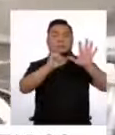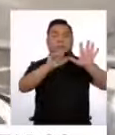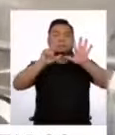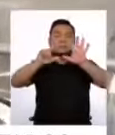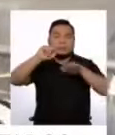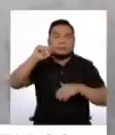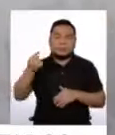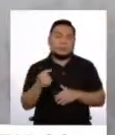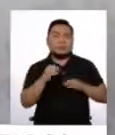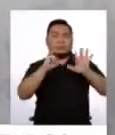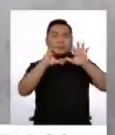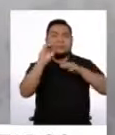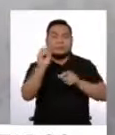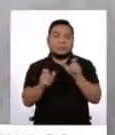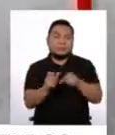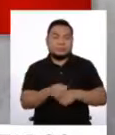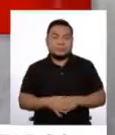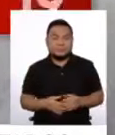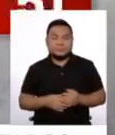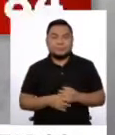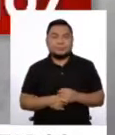.060 casos.